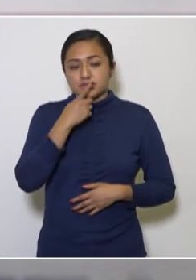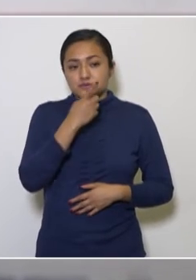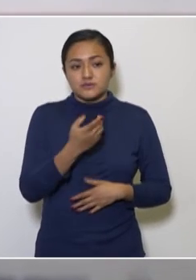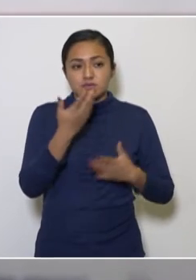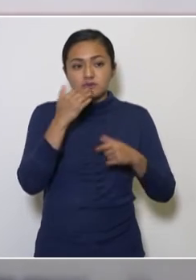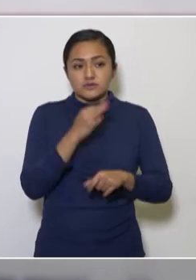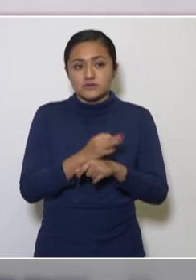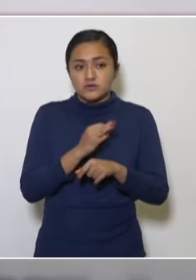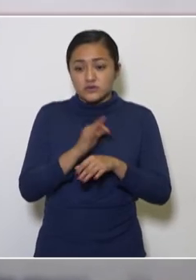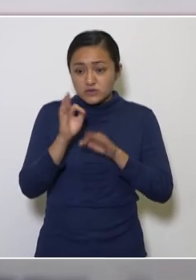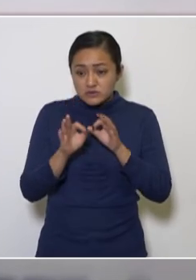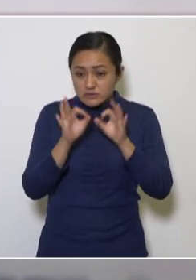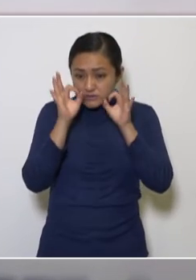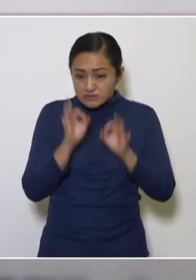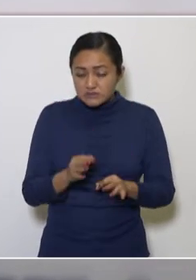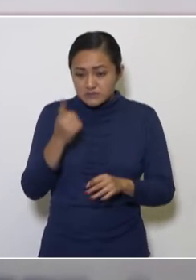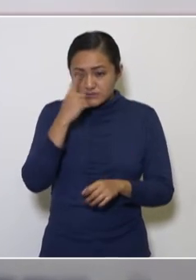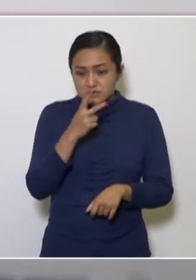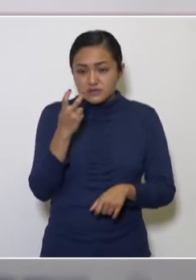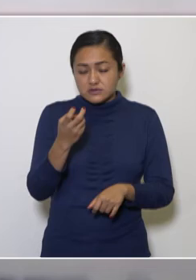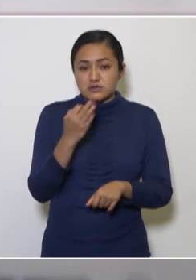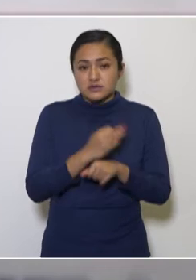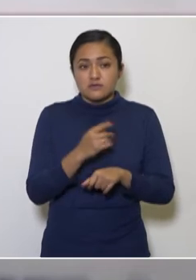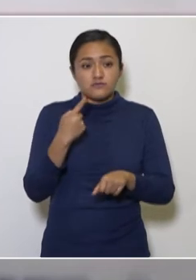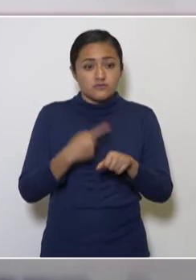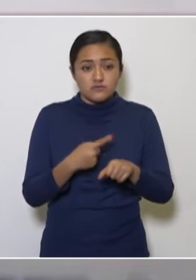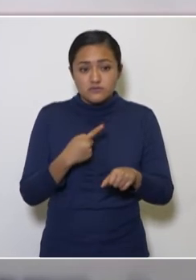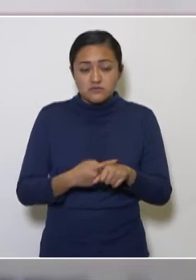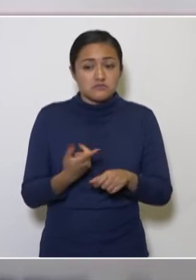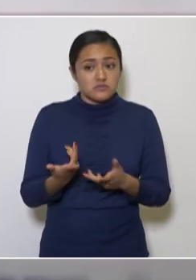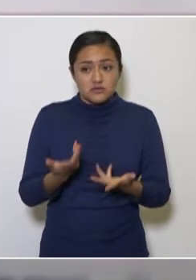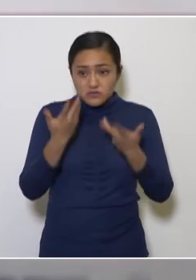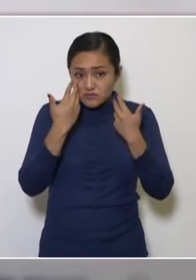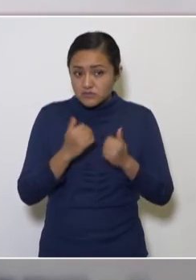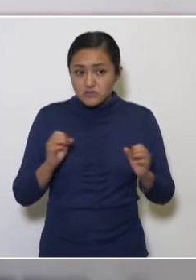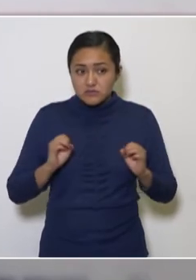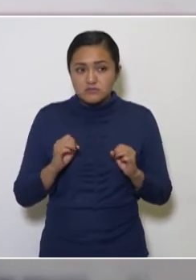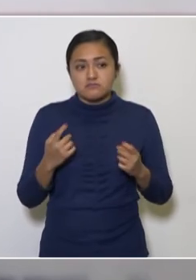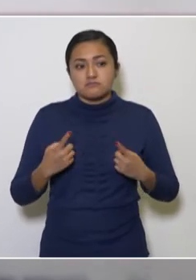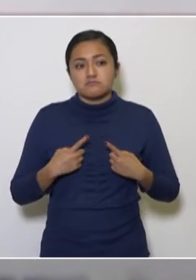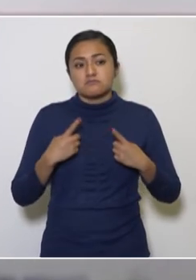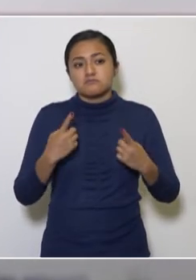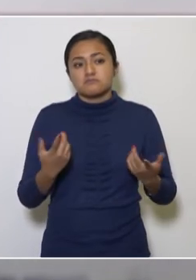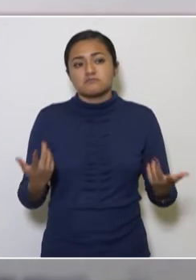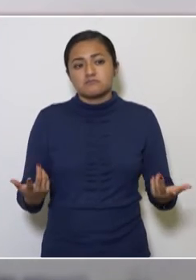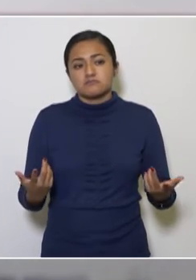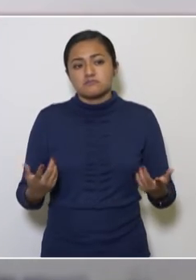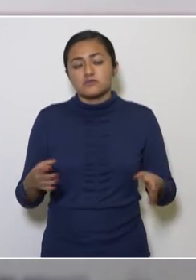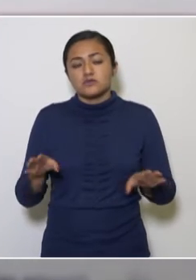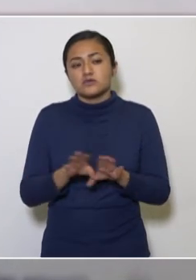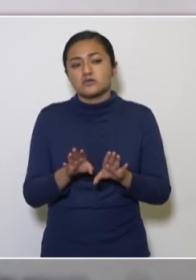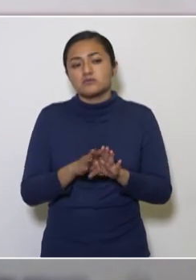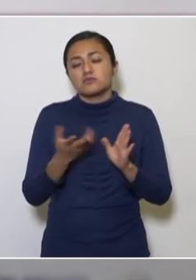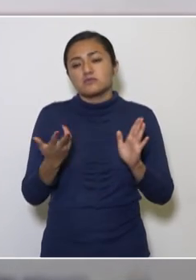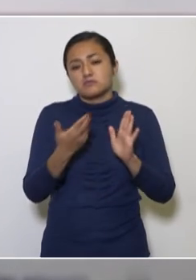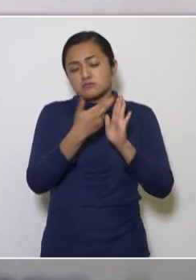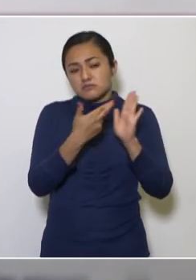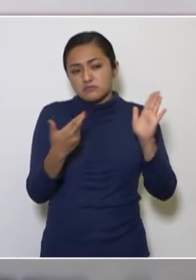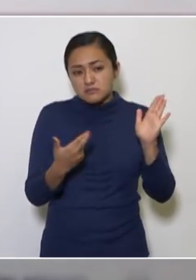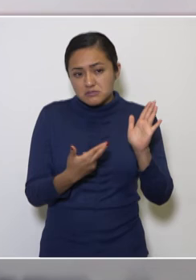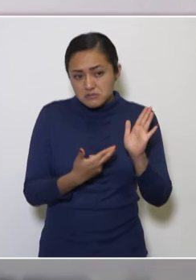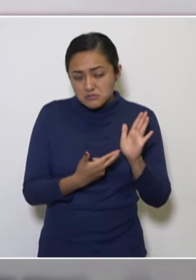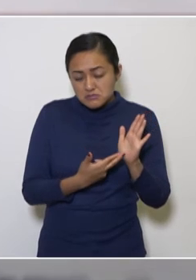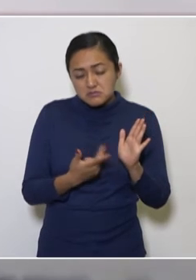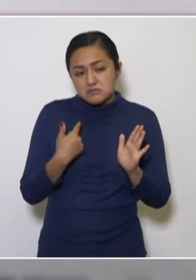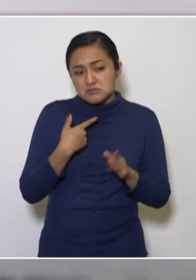un tratamiento específico para esta enfermedad, se dan los lineamientos